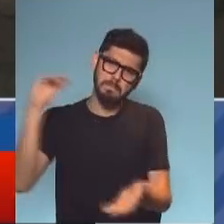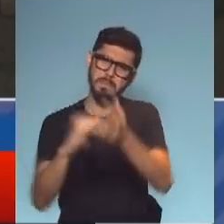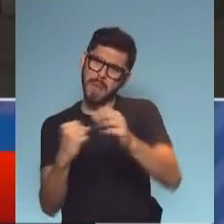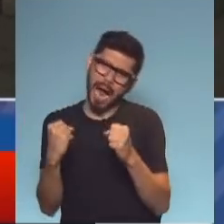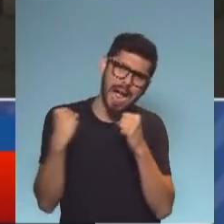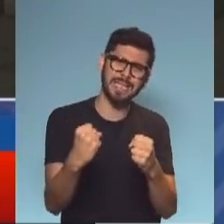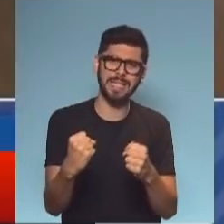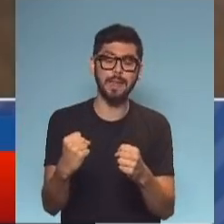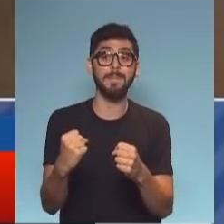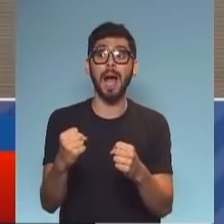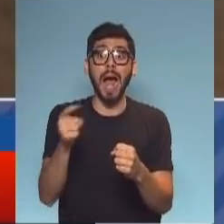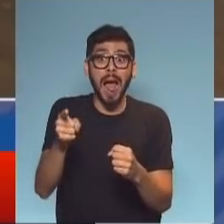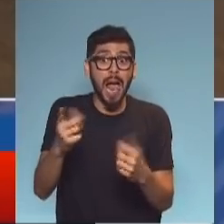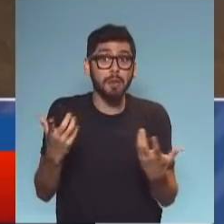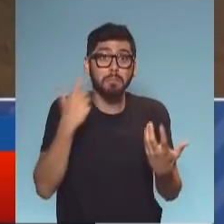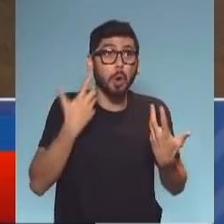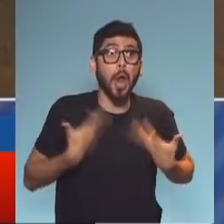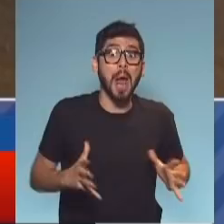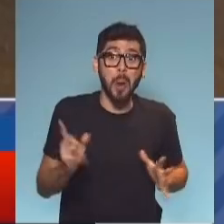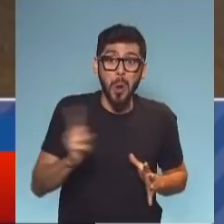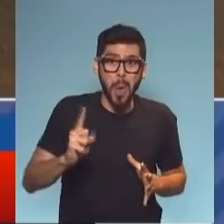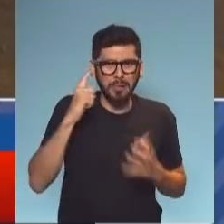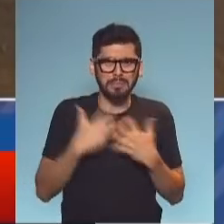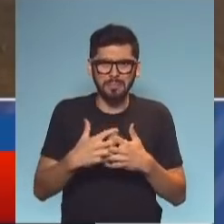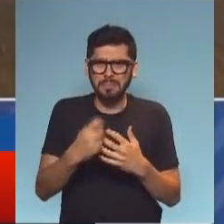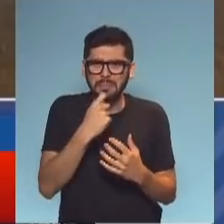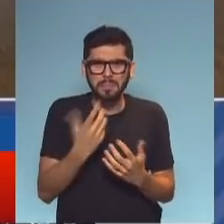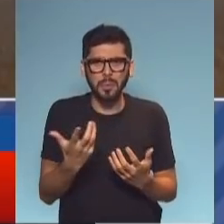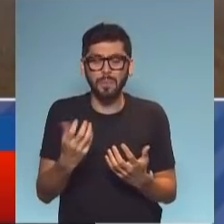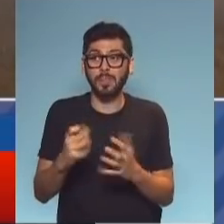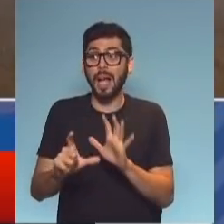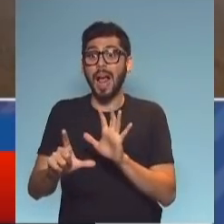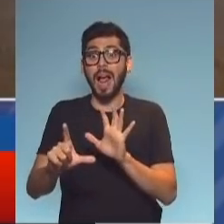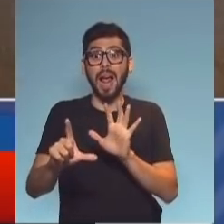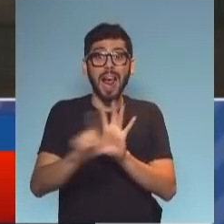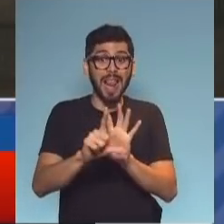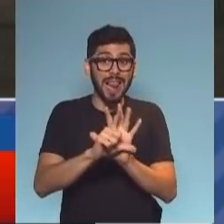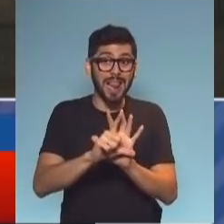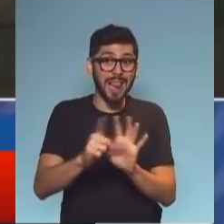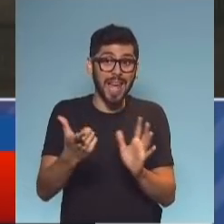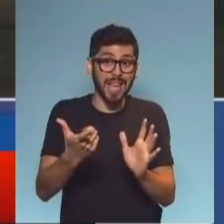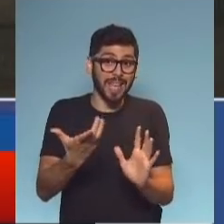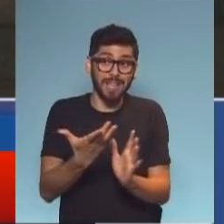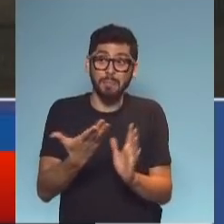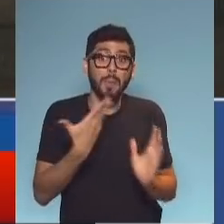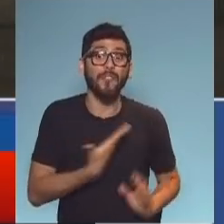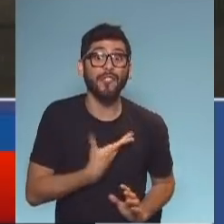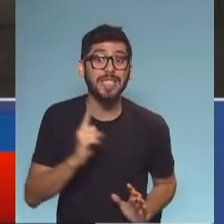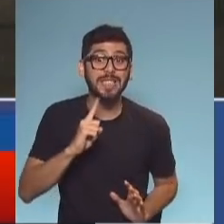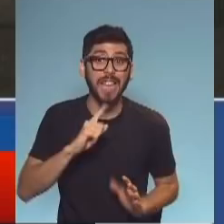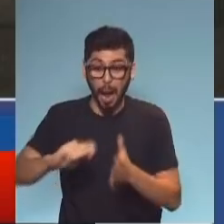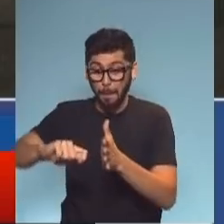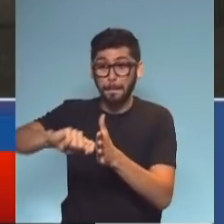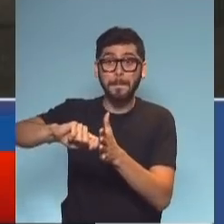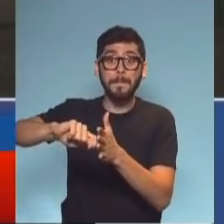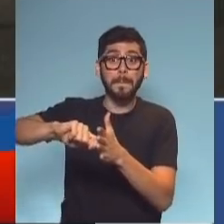la naturaleza y de la lógica, porque conforme a las leyes de la física, mayor presión es